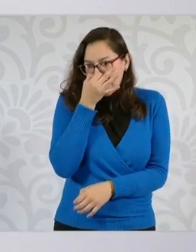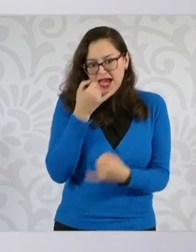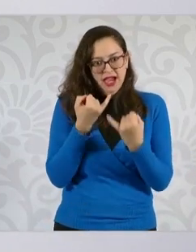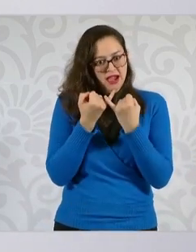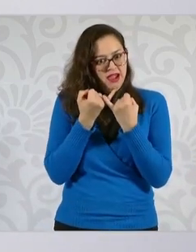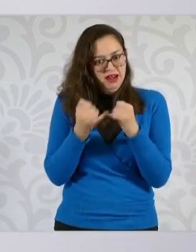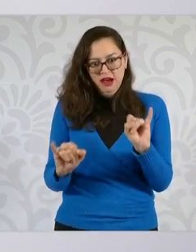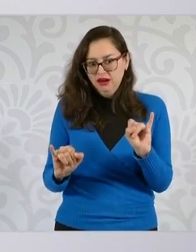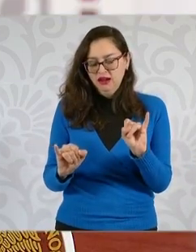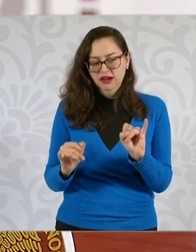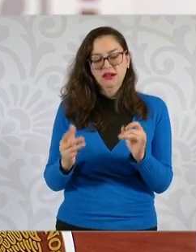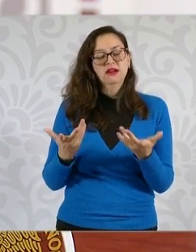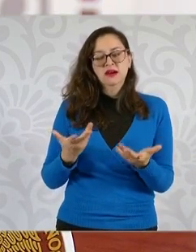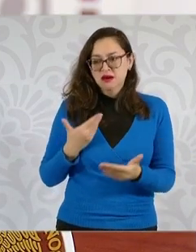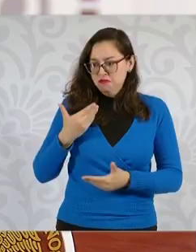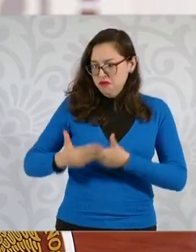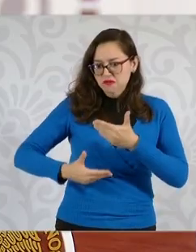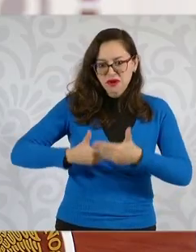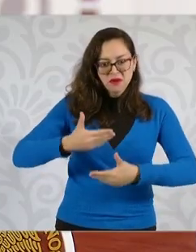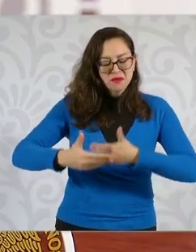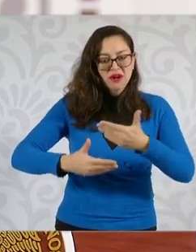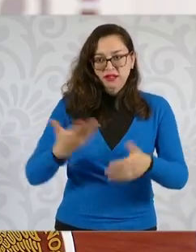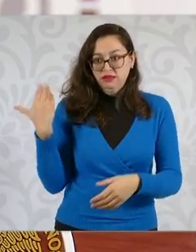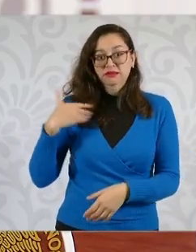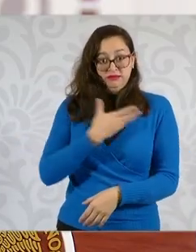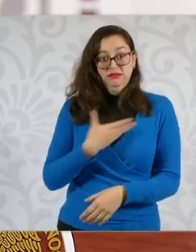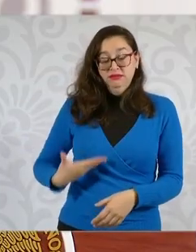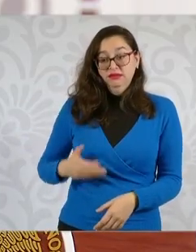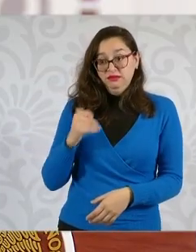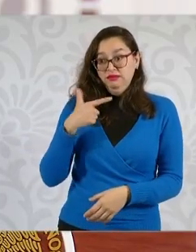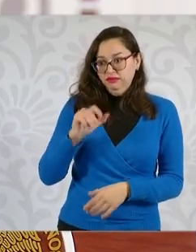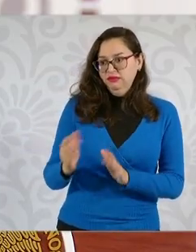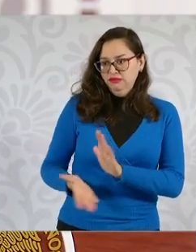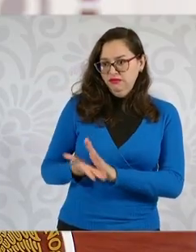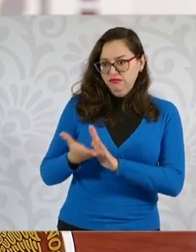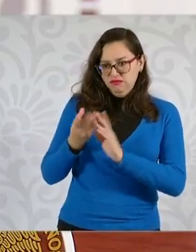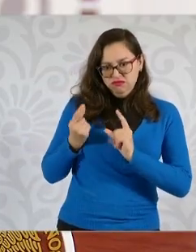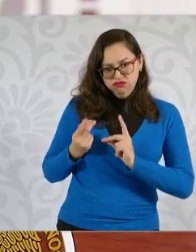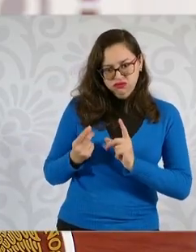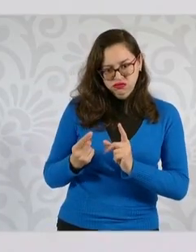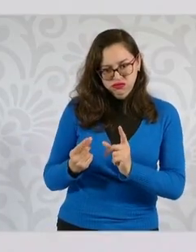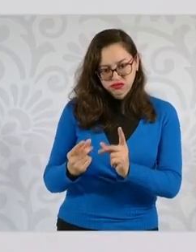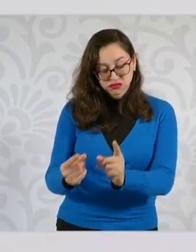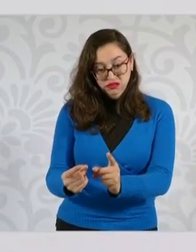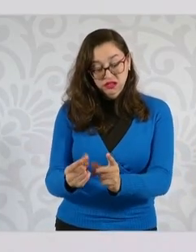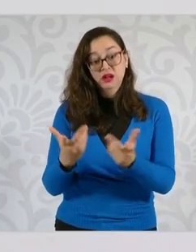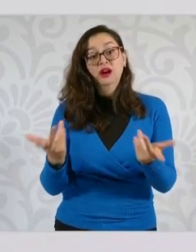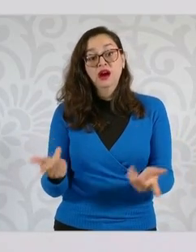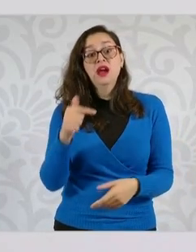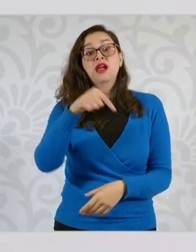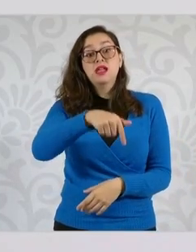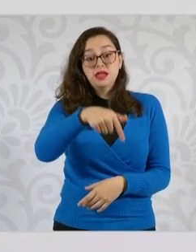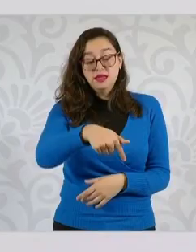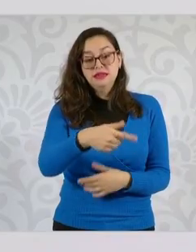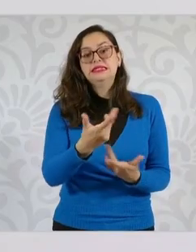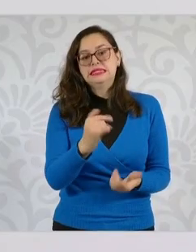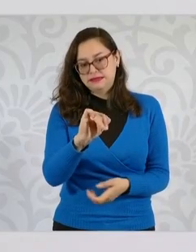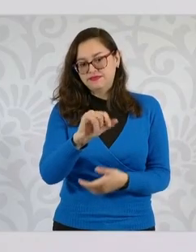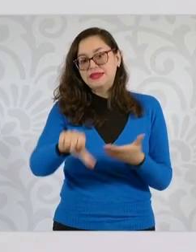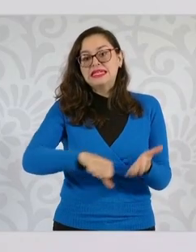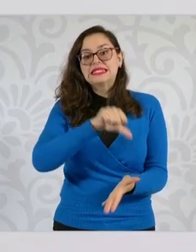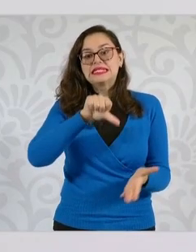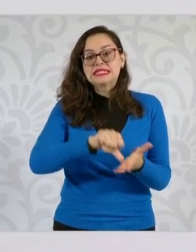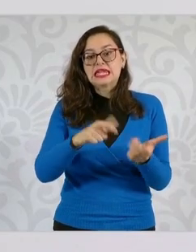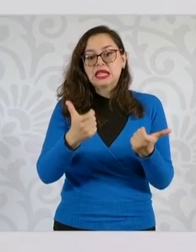la dejó muy adelantada y además en ese terreno un centro le llamamos de economía circular